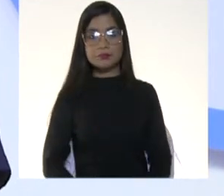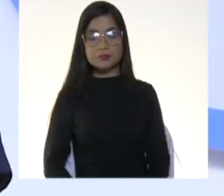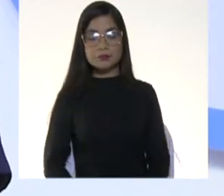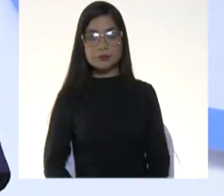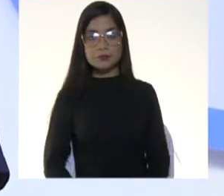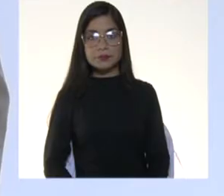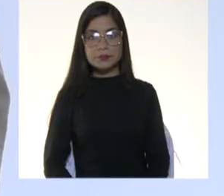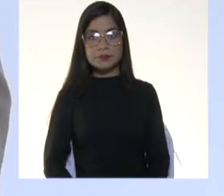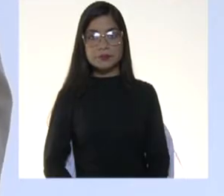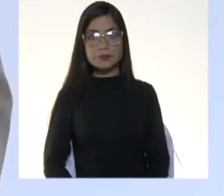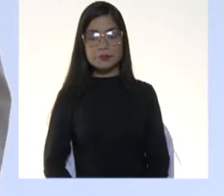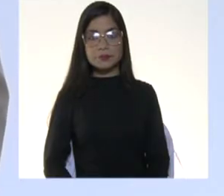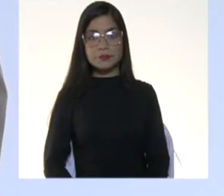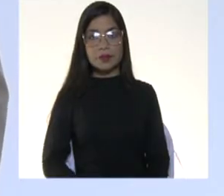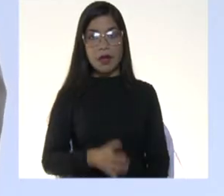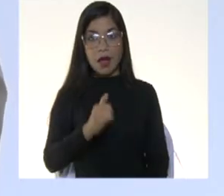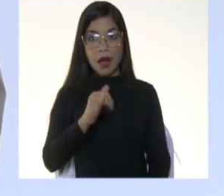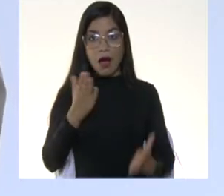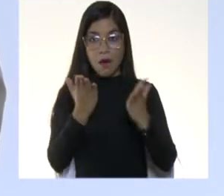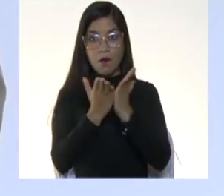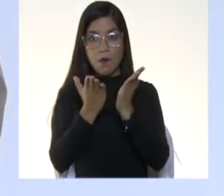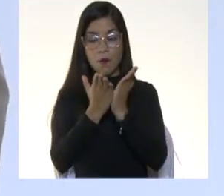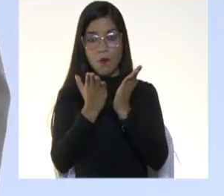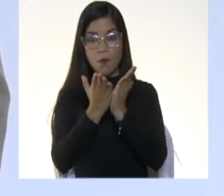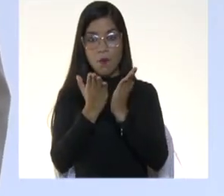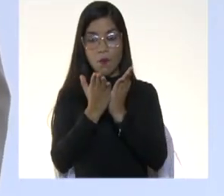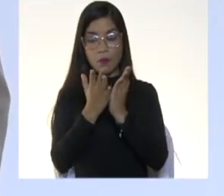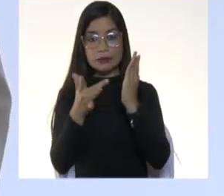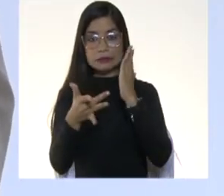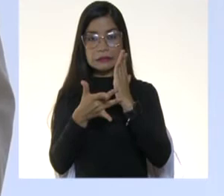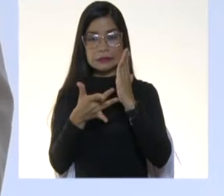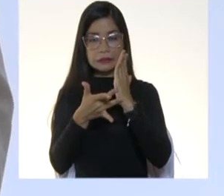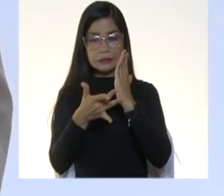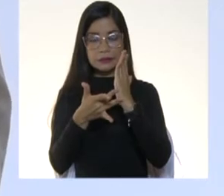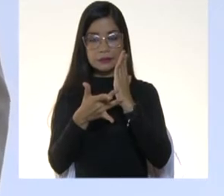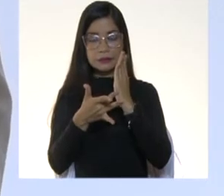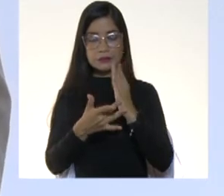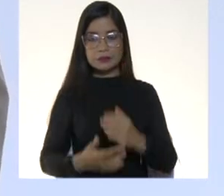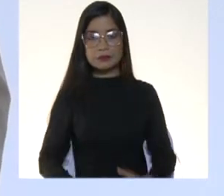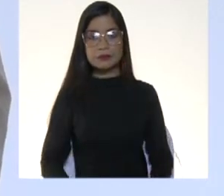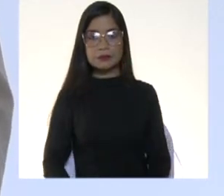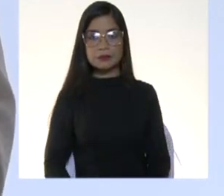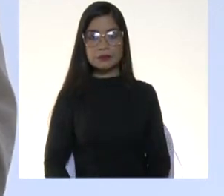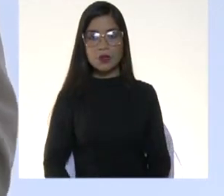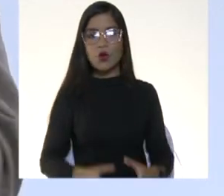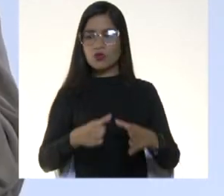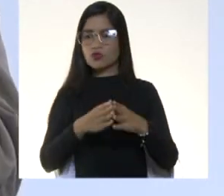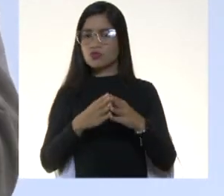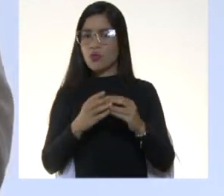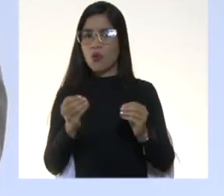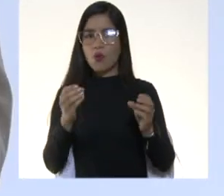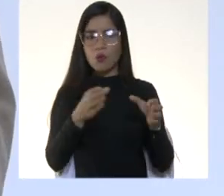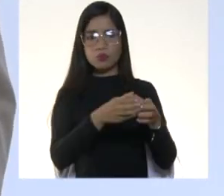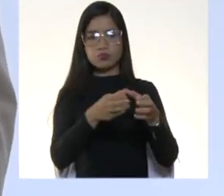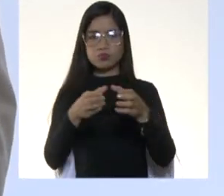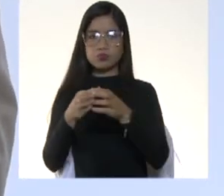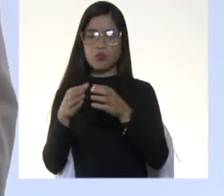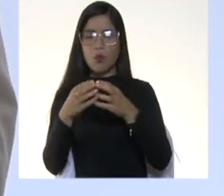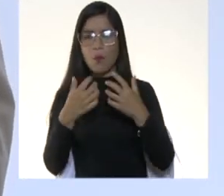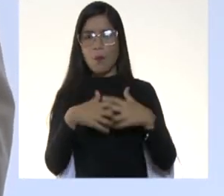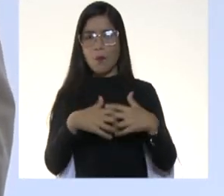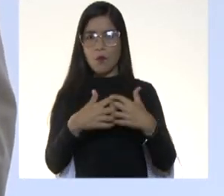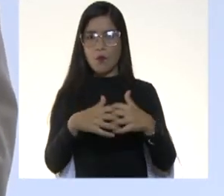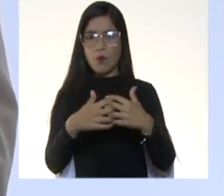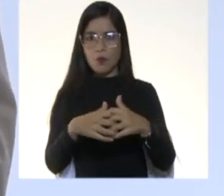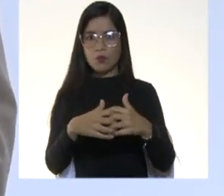técnicas que van hacia todas las áreas productivas. Y no es que tenemos 2 días trabajando en función de lo productivo, tenemos ya varias décadas